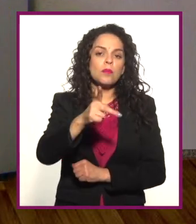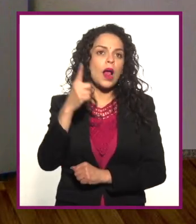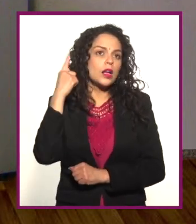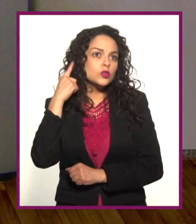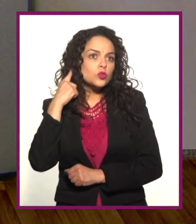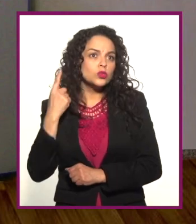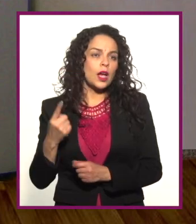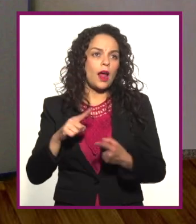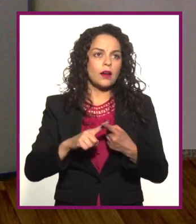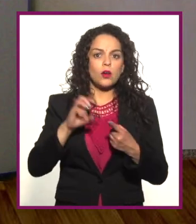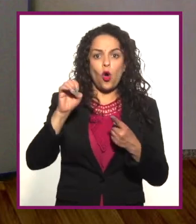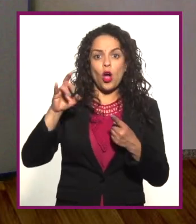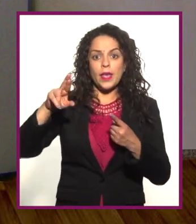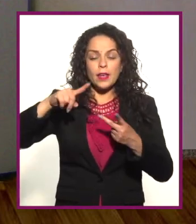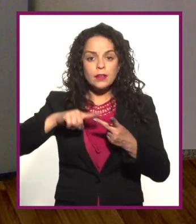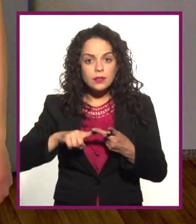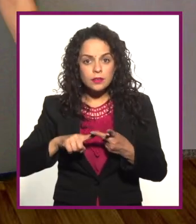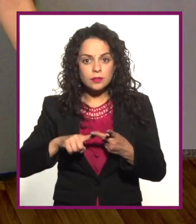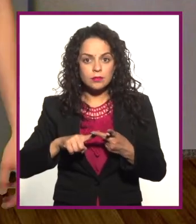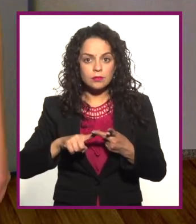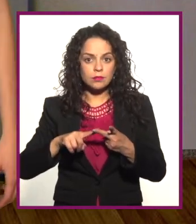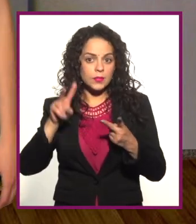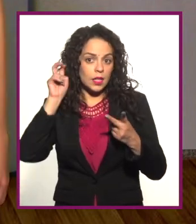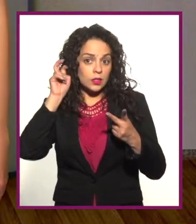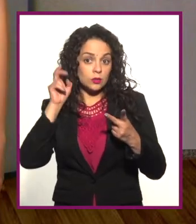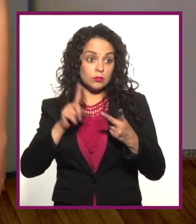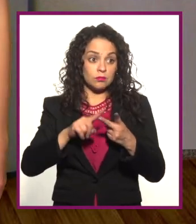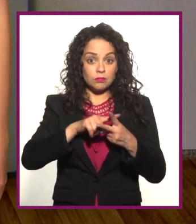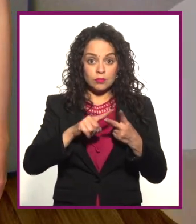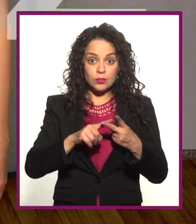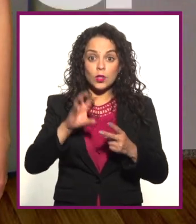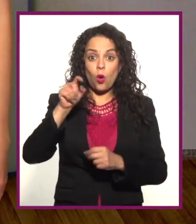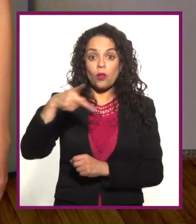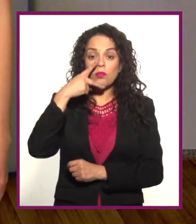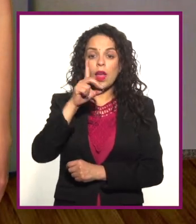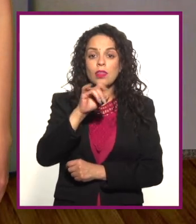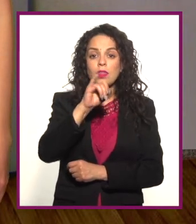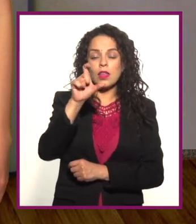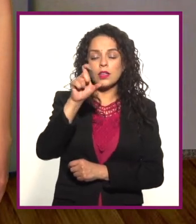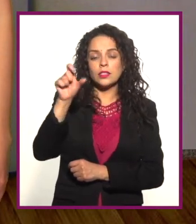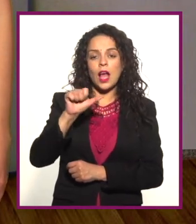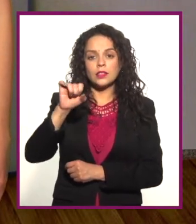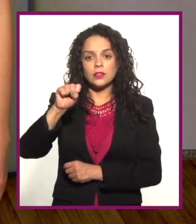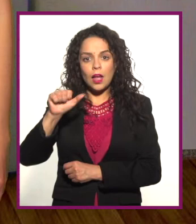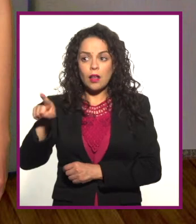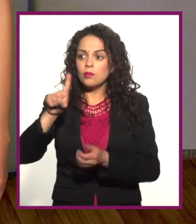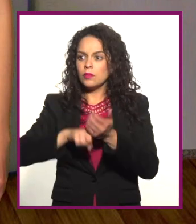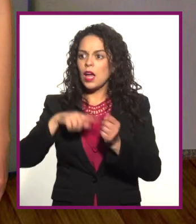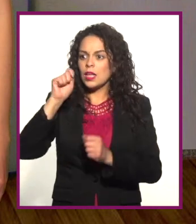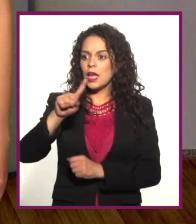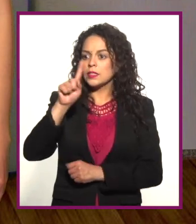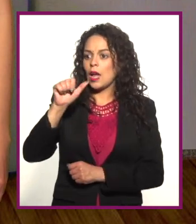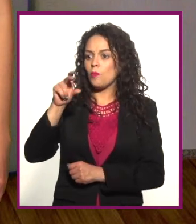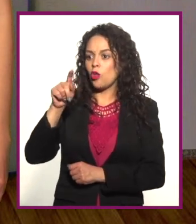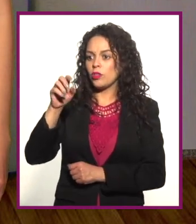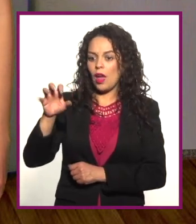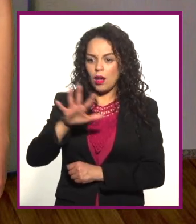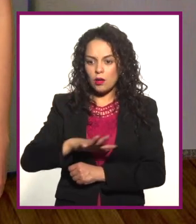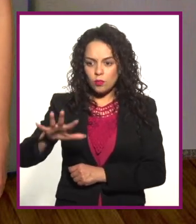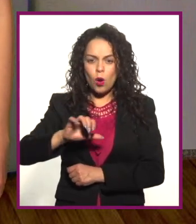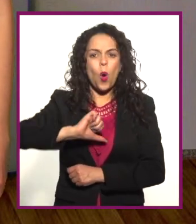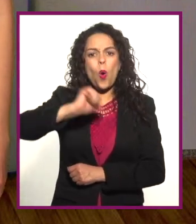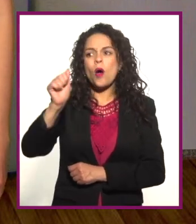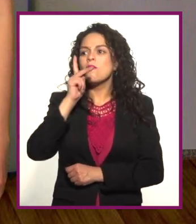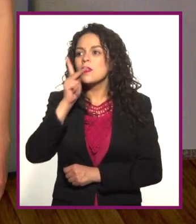palabras escuchar? ¿Oír? Y si ustedes ya hablan Litzshazá, que es como ellos llaman a su lengua zapoteco de la